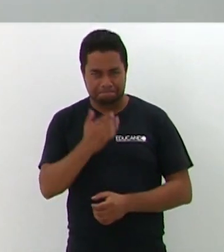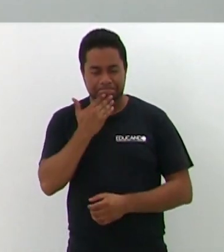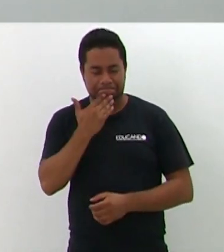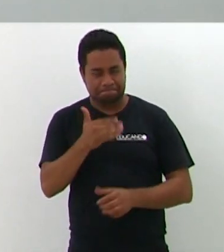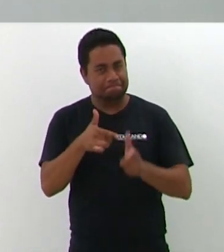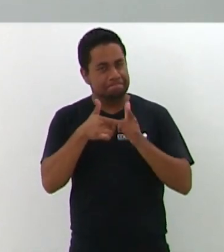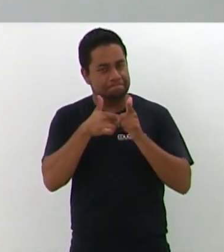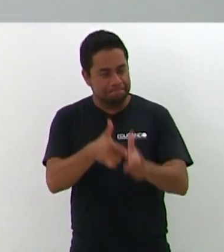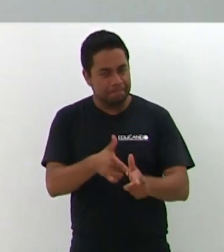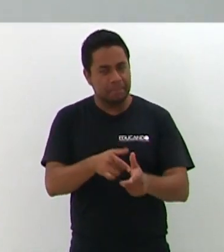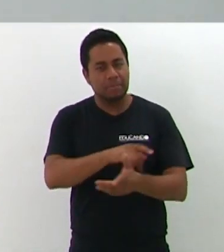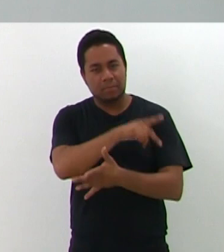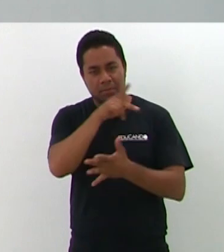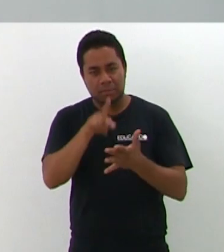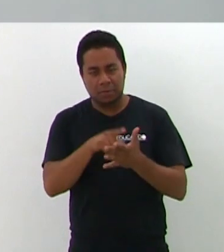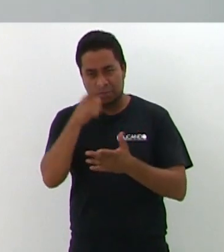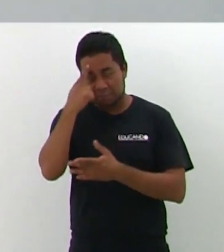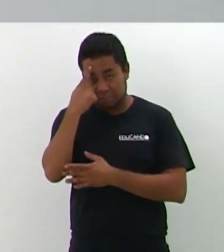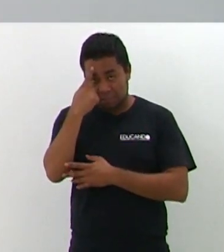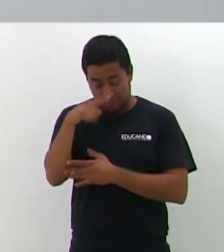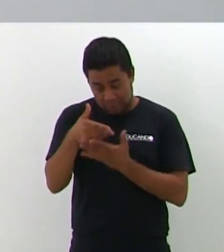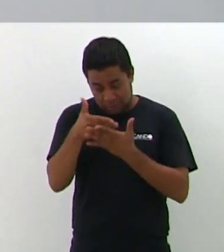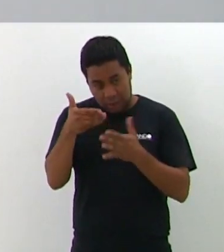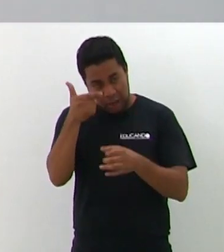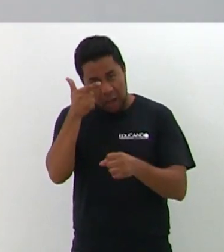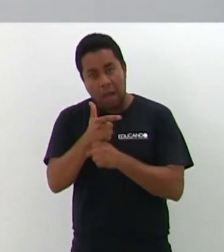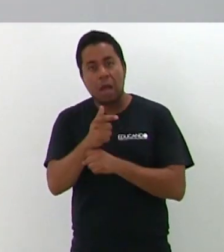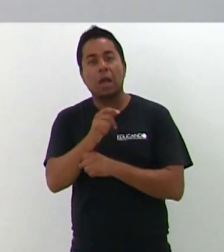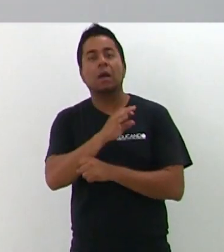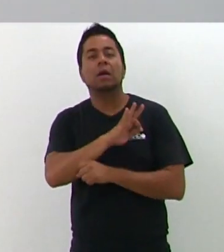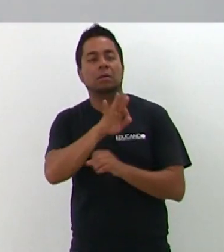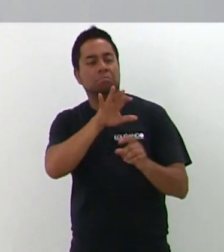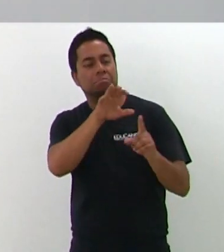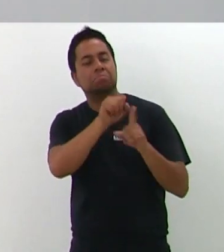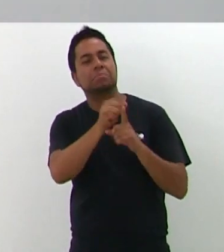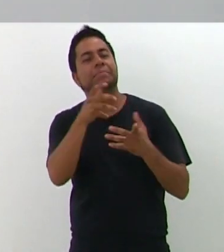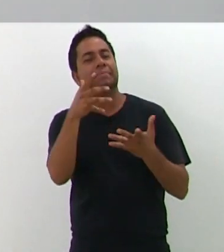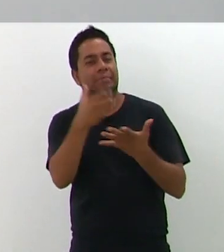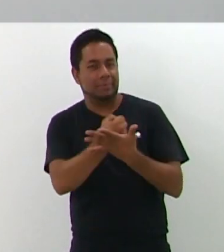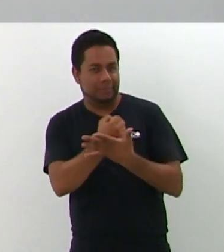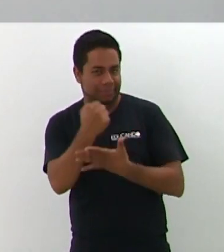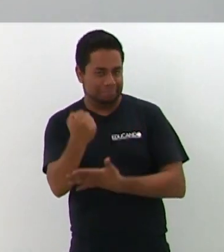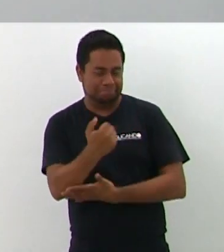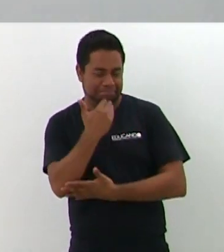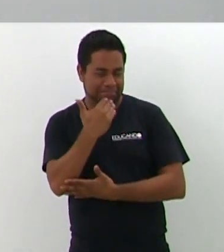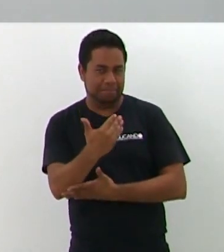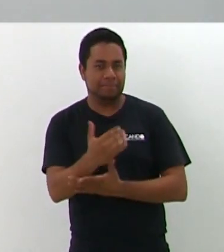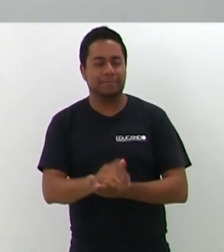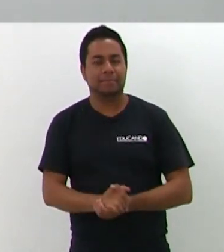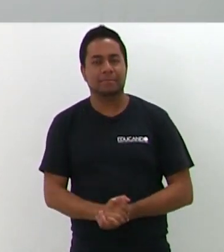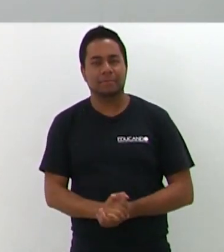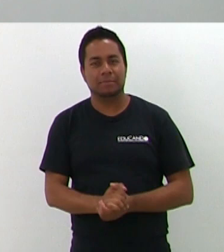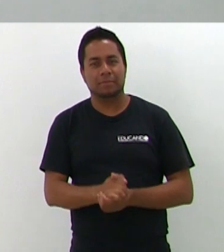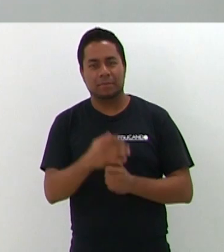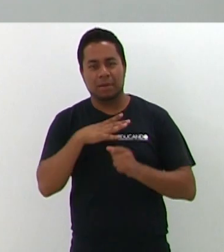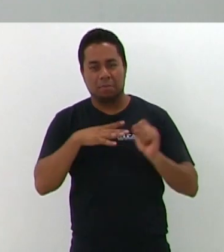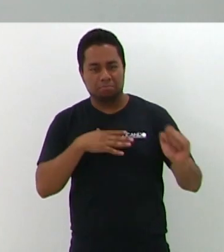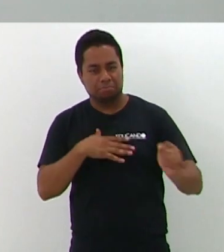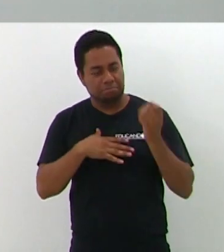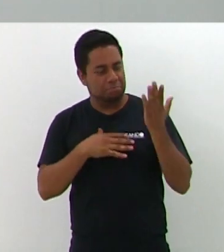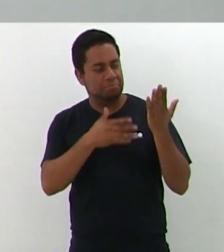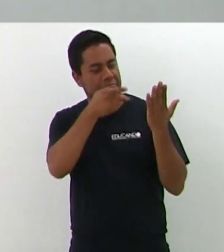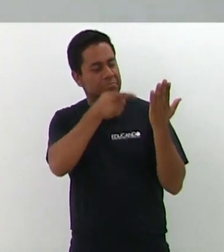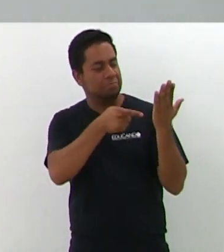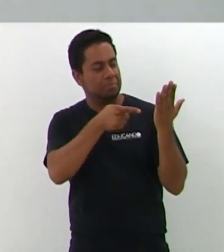Bien. Vamos a hacerlo nuevamente a ver si esta vez tenemos más suerte. Y encontramos el